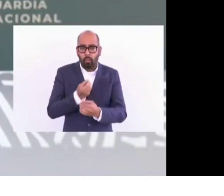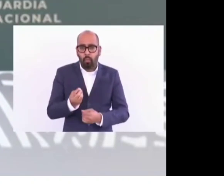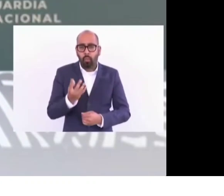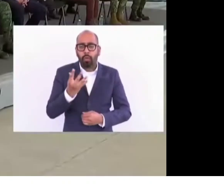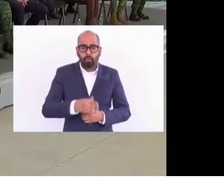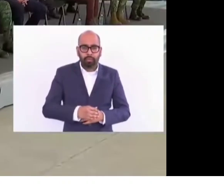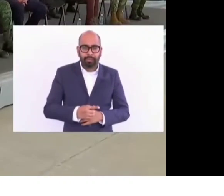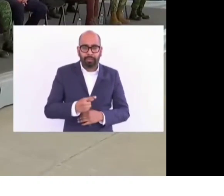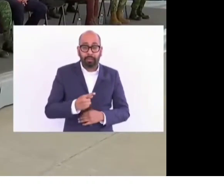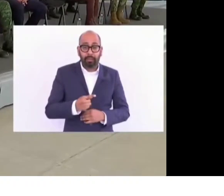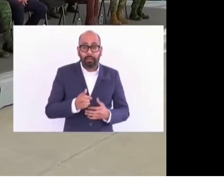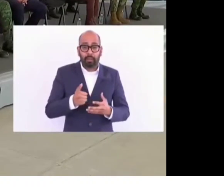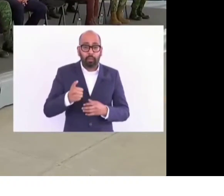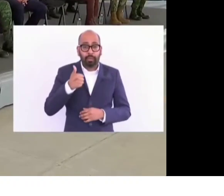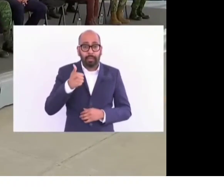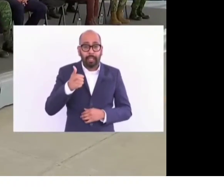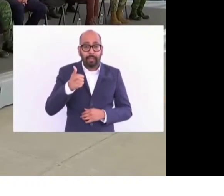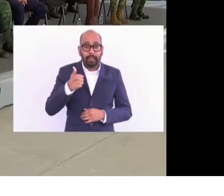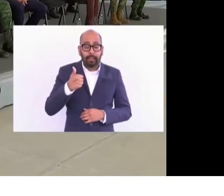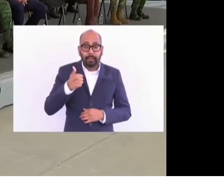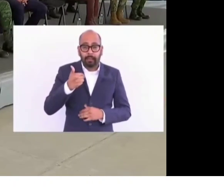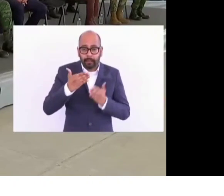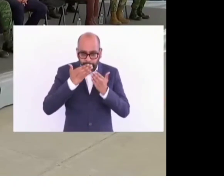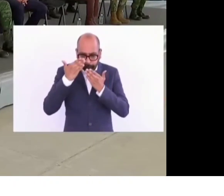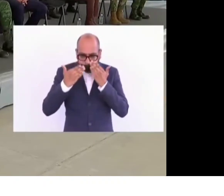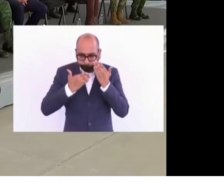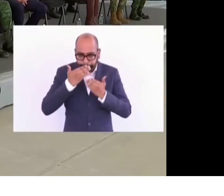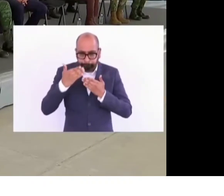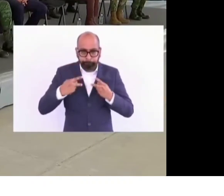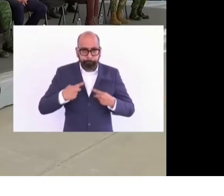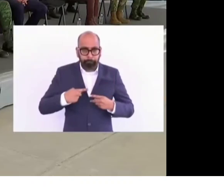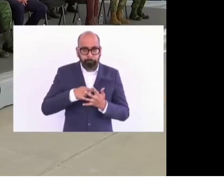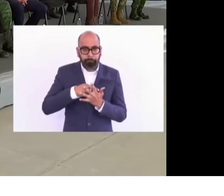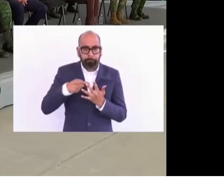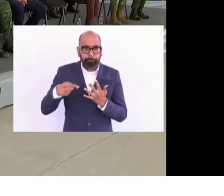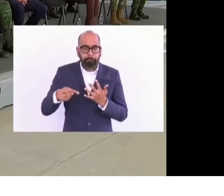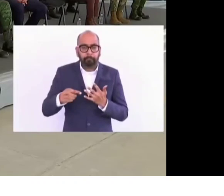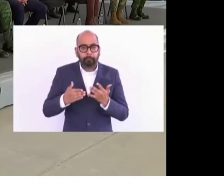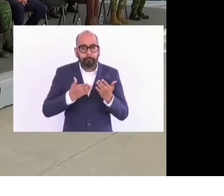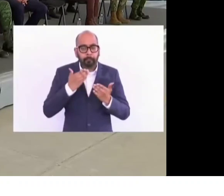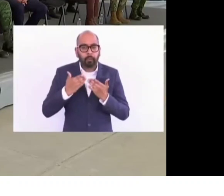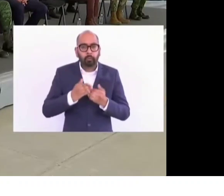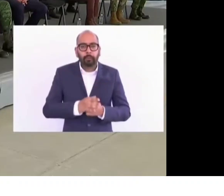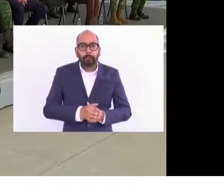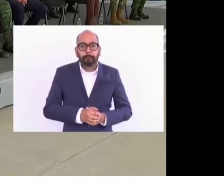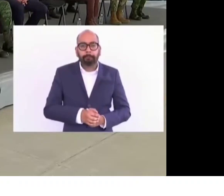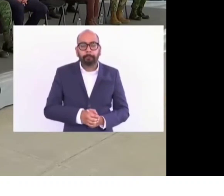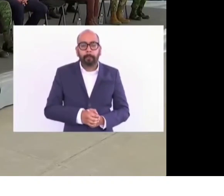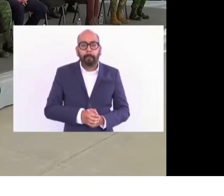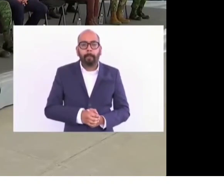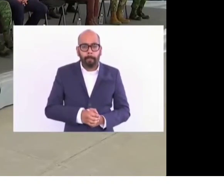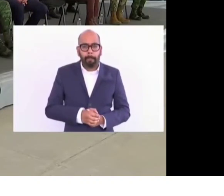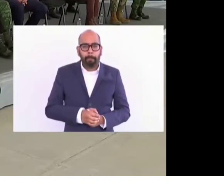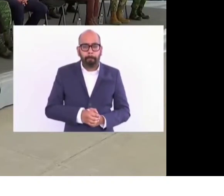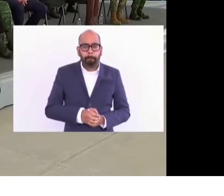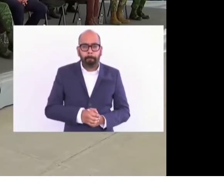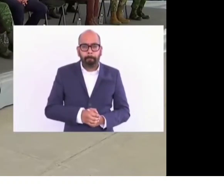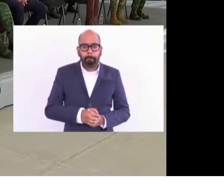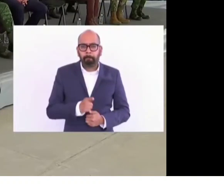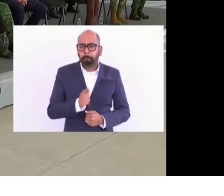606 estudiantes. Esto